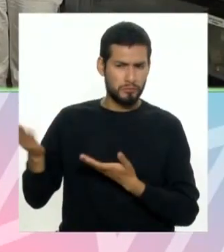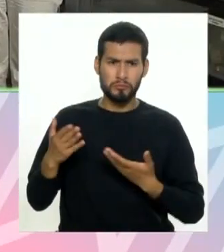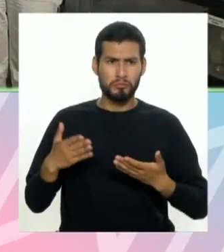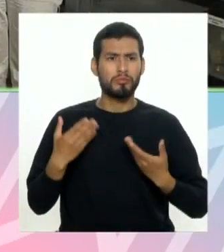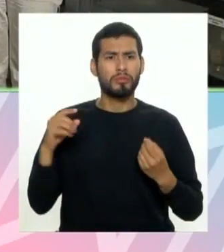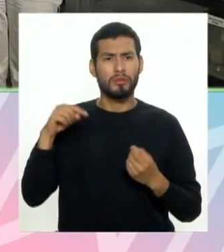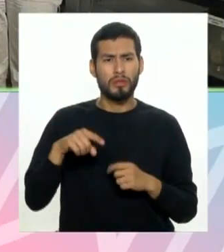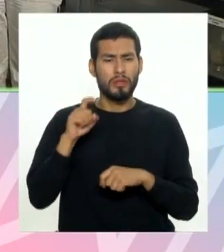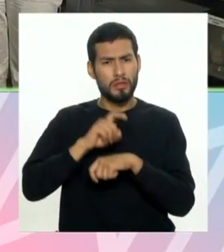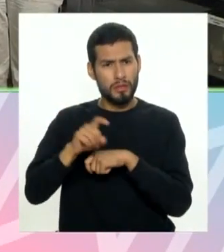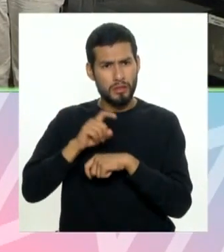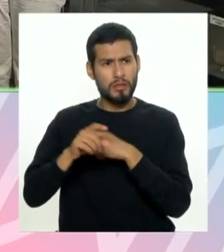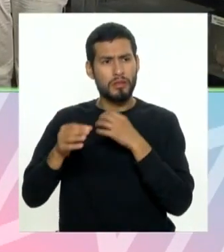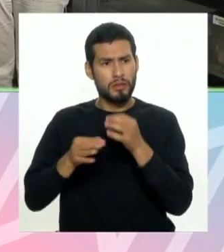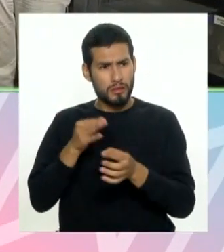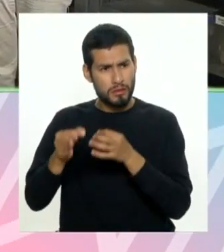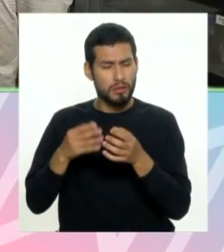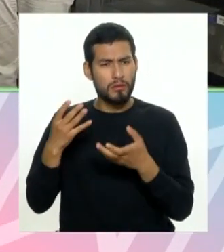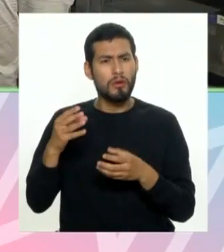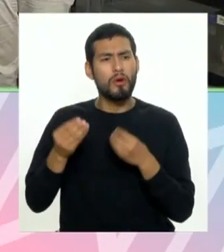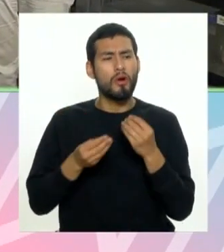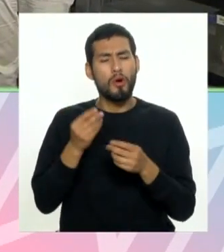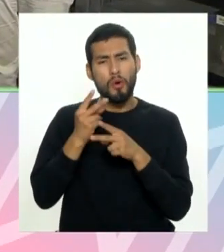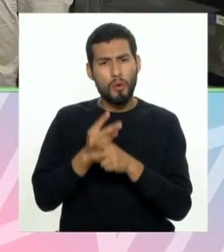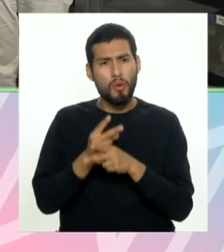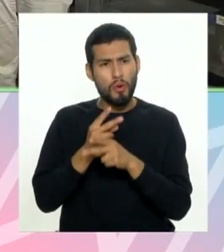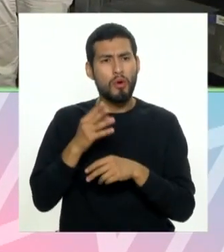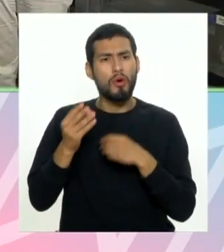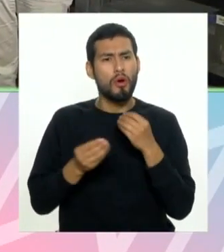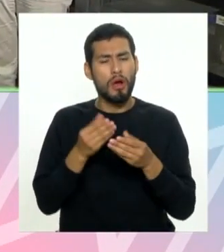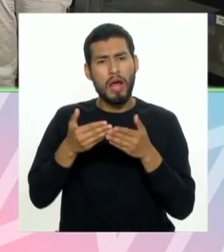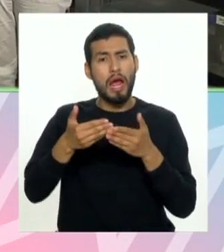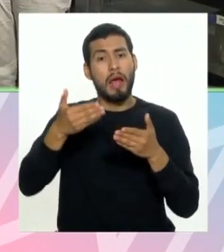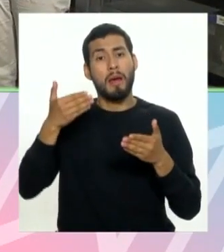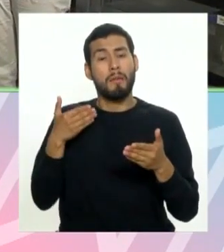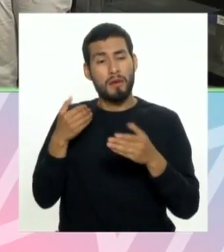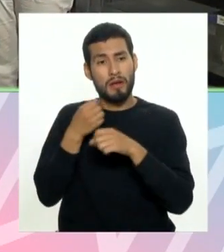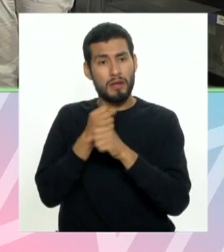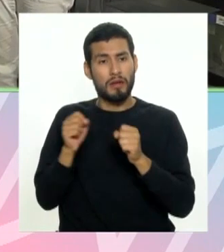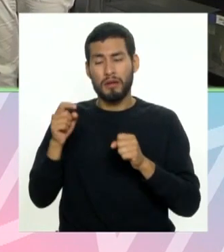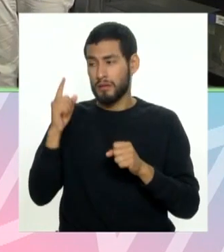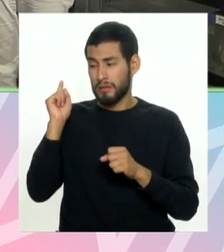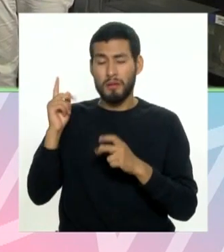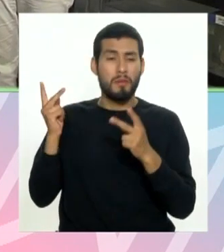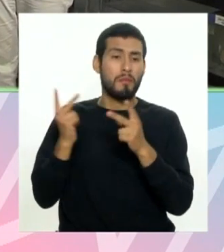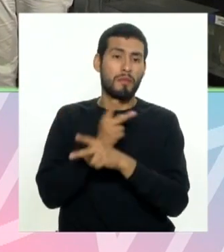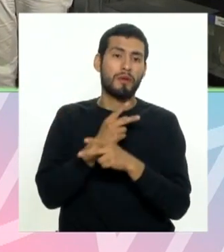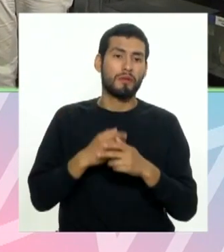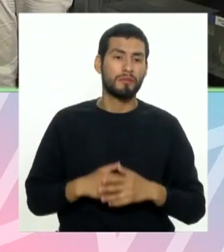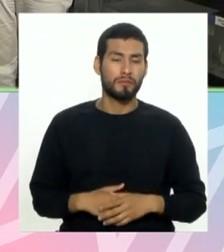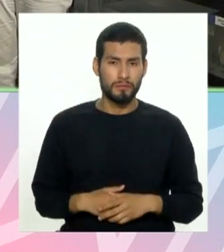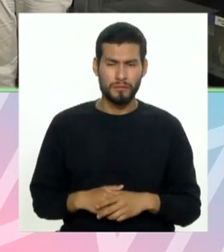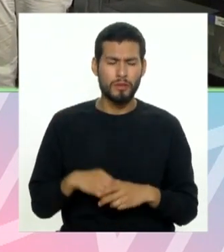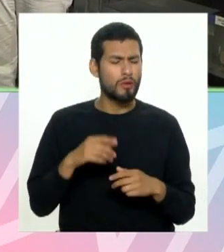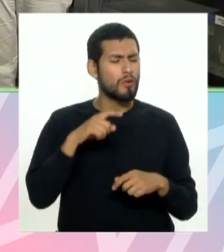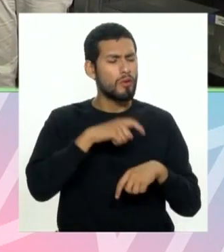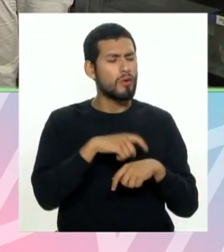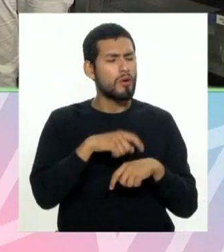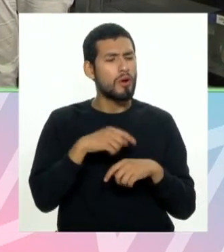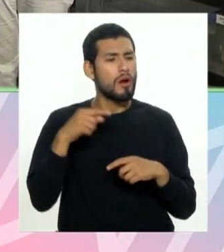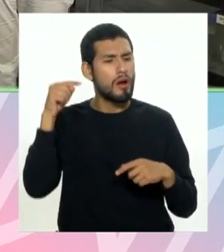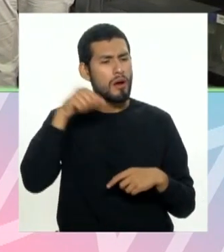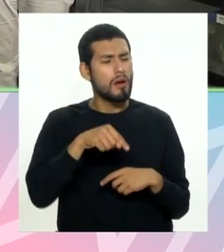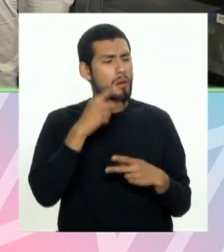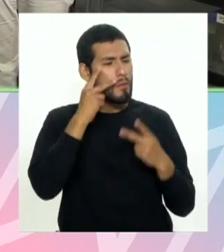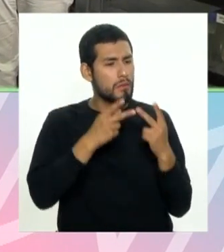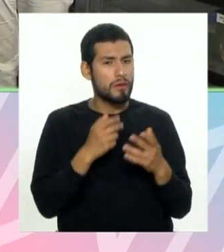se les enseña y se les explica cómo cuidarse y cómo prevenir algo peor. Perfecto. ¿Los horarios, doctora, para poder